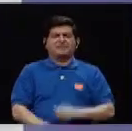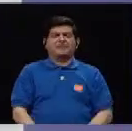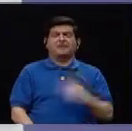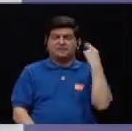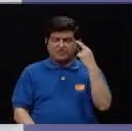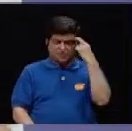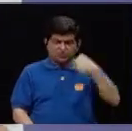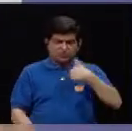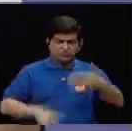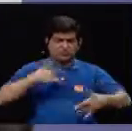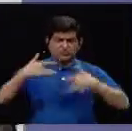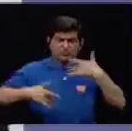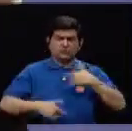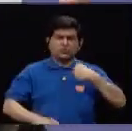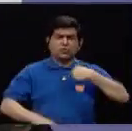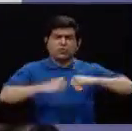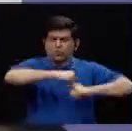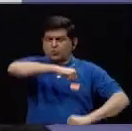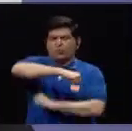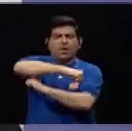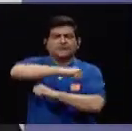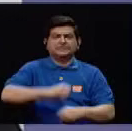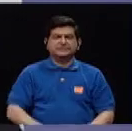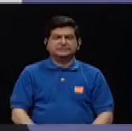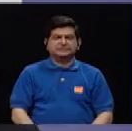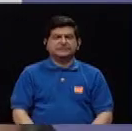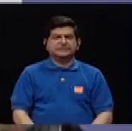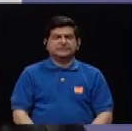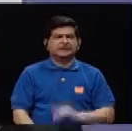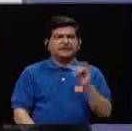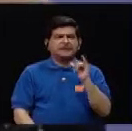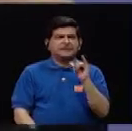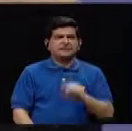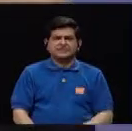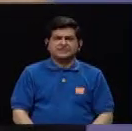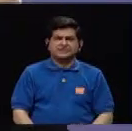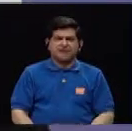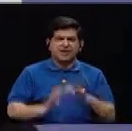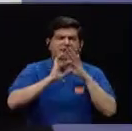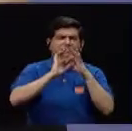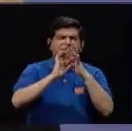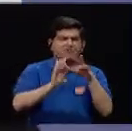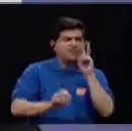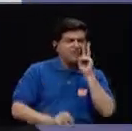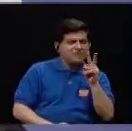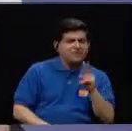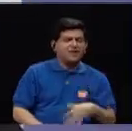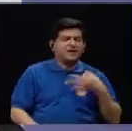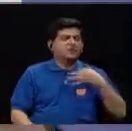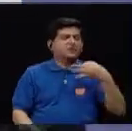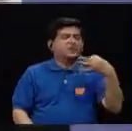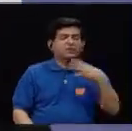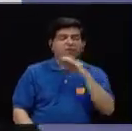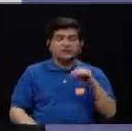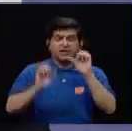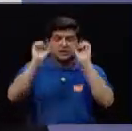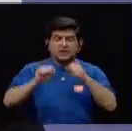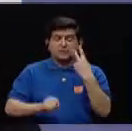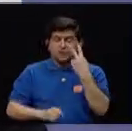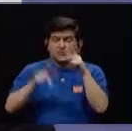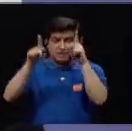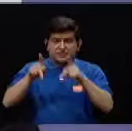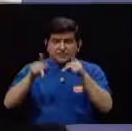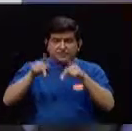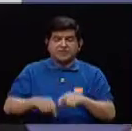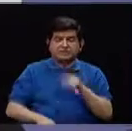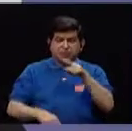amo es porque siento que uno es un puente, o es uno es como el puente entre eso que vemos en el día a día y lo que puede ver el